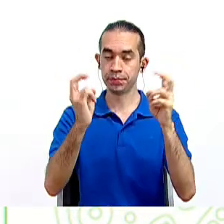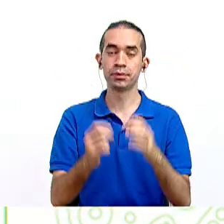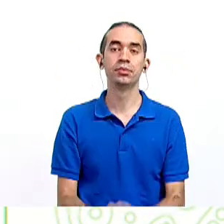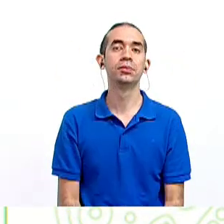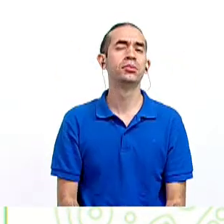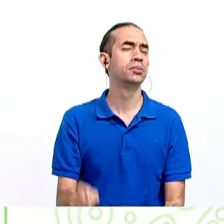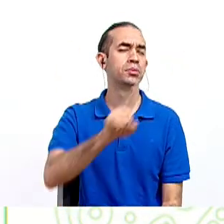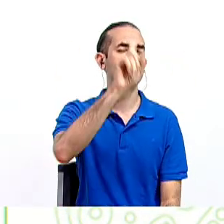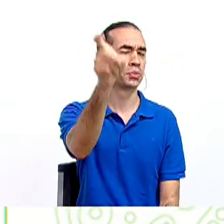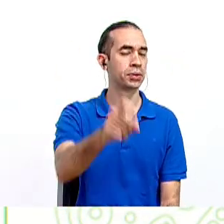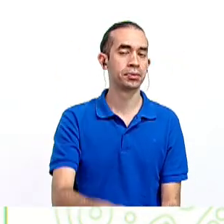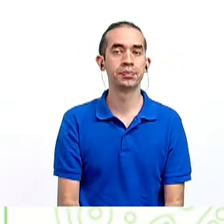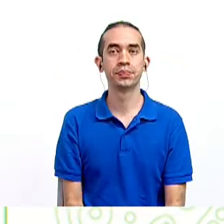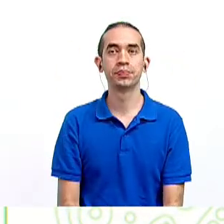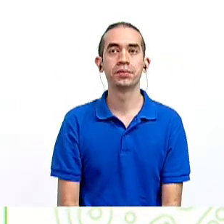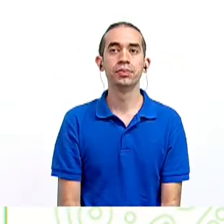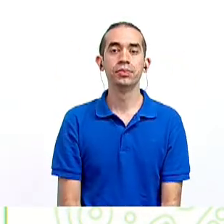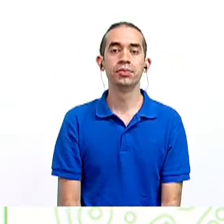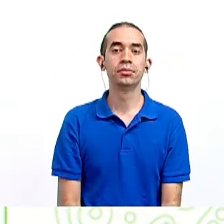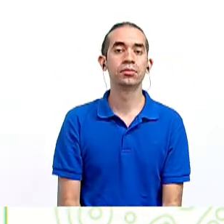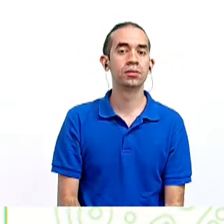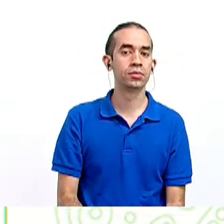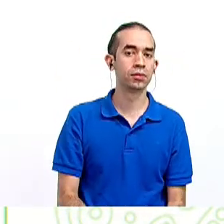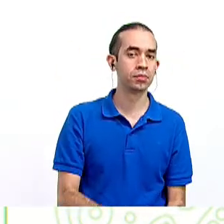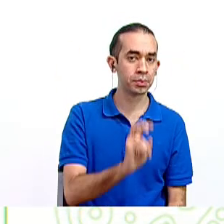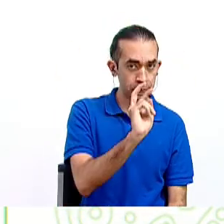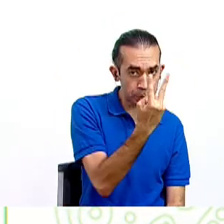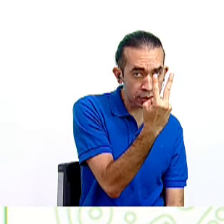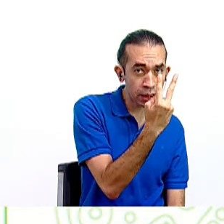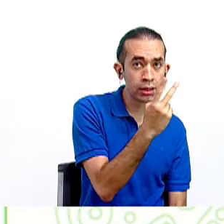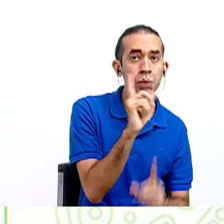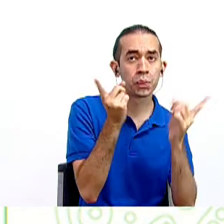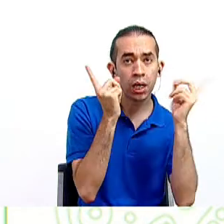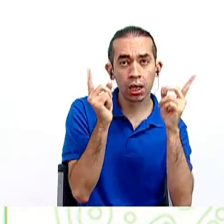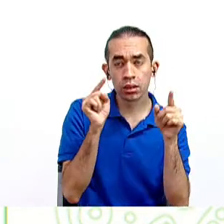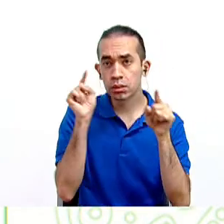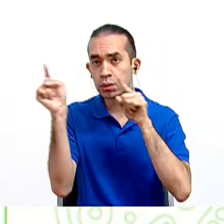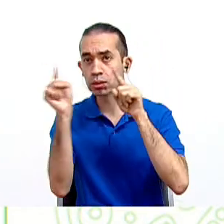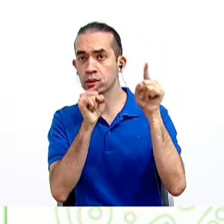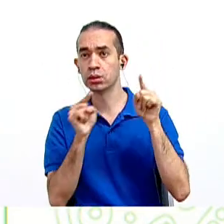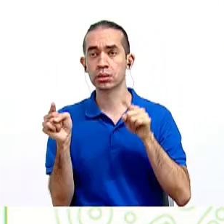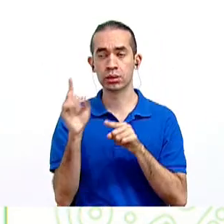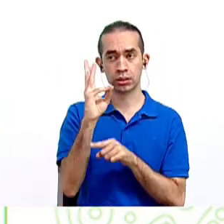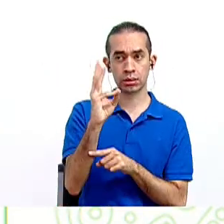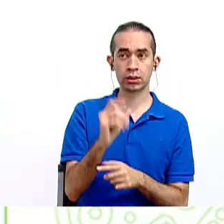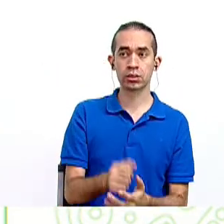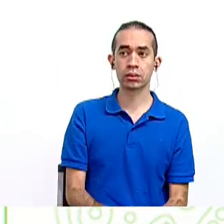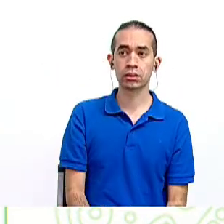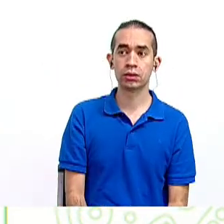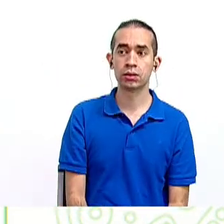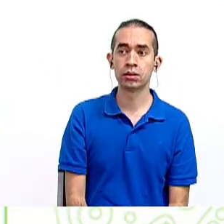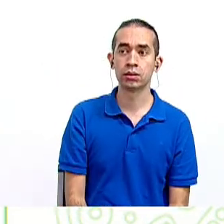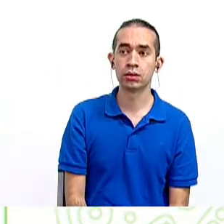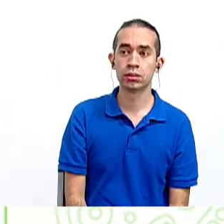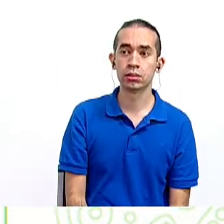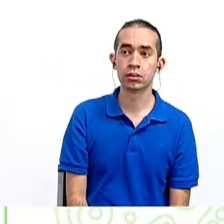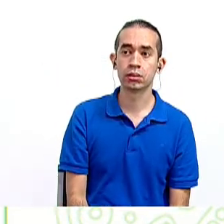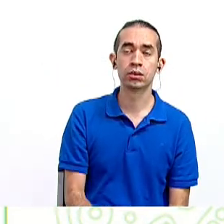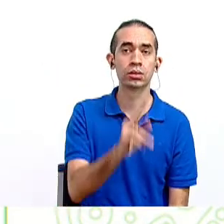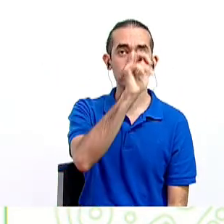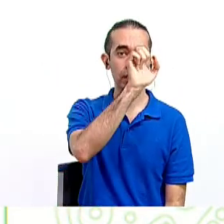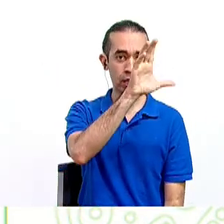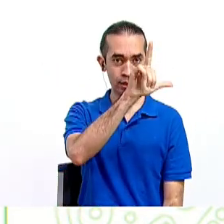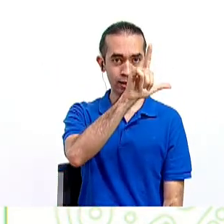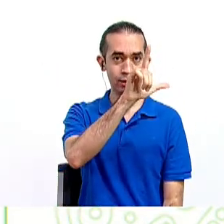pregunta, ¿cuáles de las siguientes moléculas son binarias? Vamos a tener 6 moléculas. El cloruro de